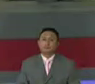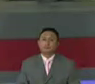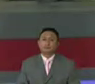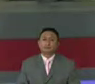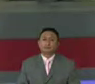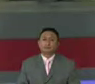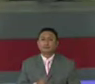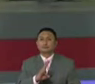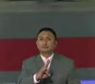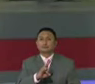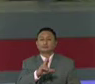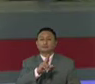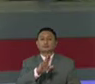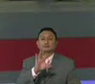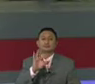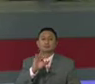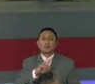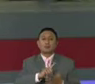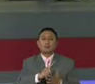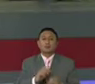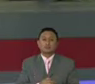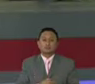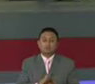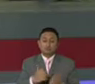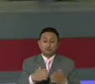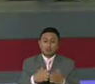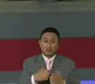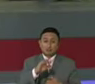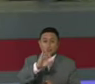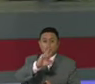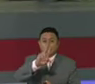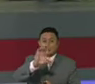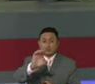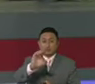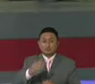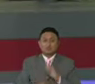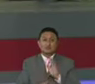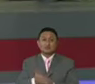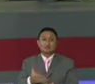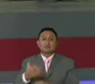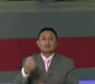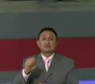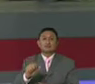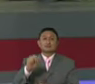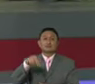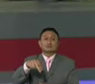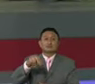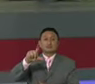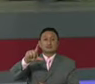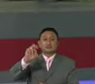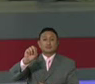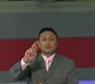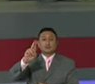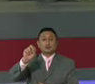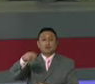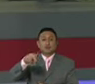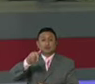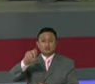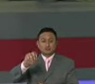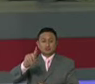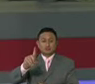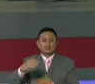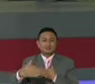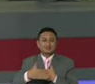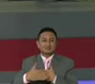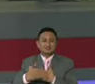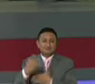Siete de la noche, 39 minutos, un equipo de Televicentro viajó hasta San Lorenzo, que es un cantón fronterizo. Por su